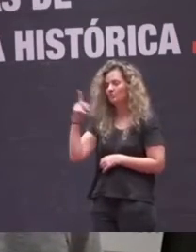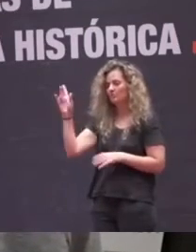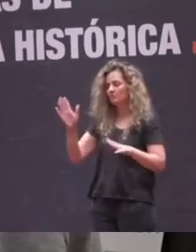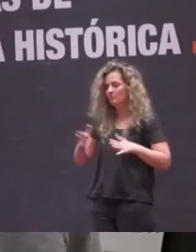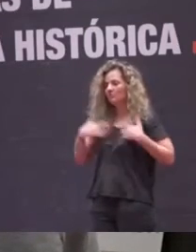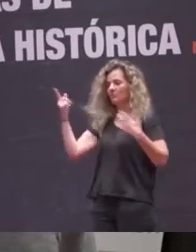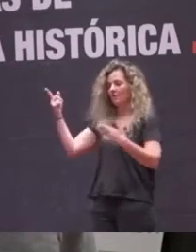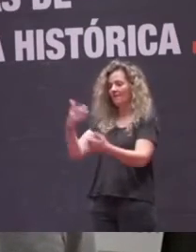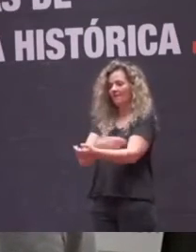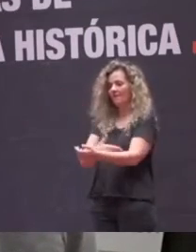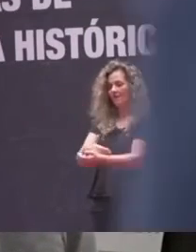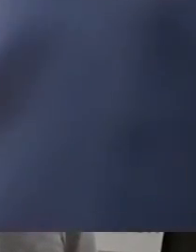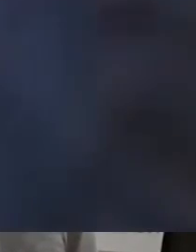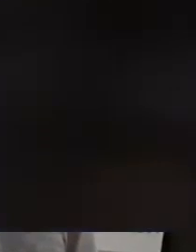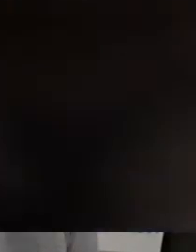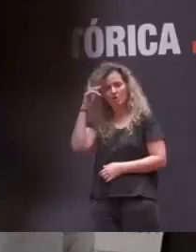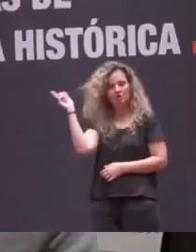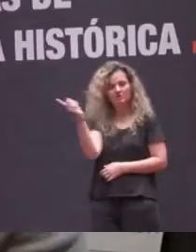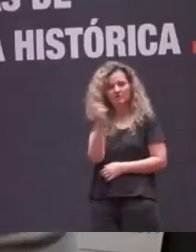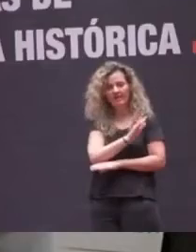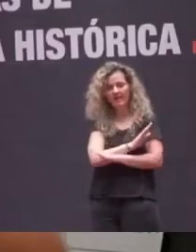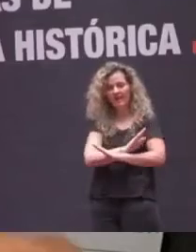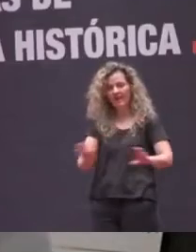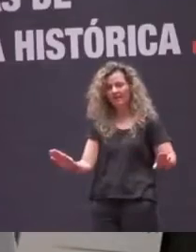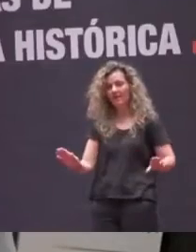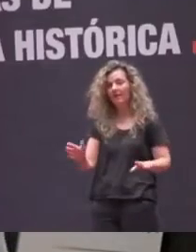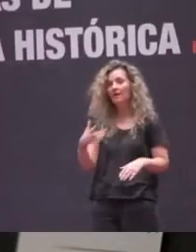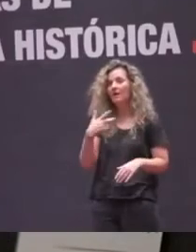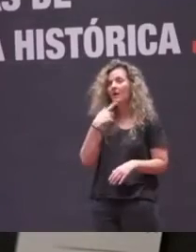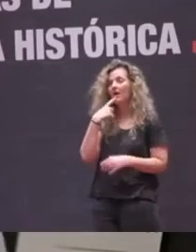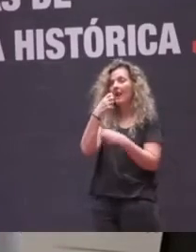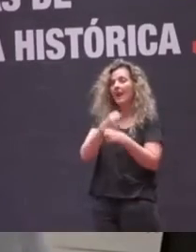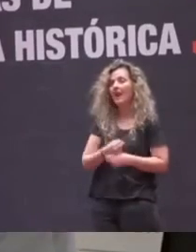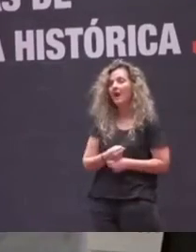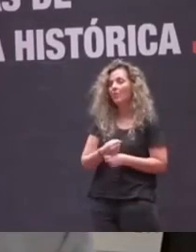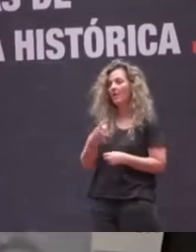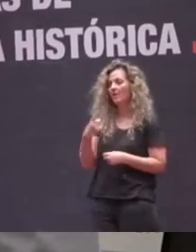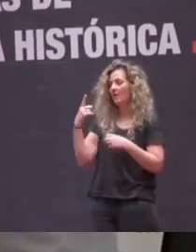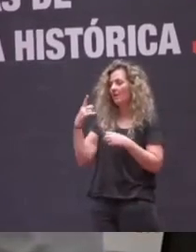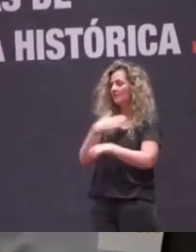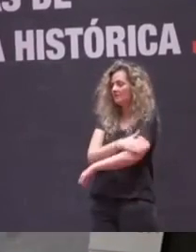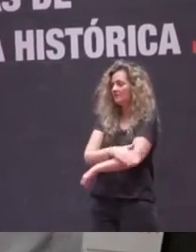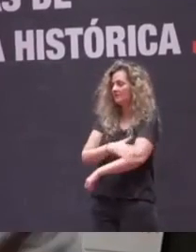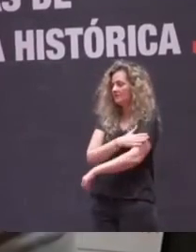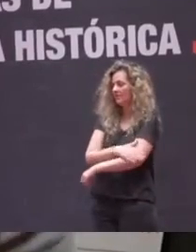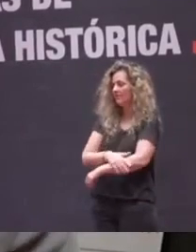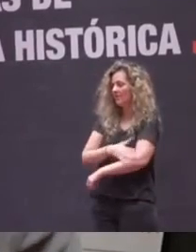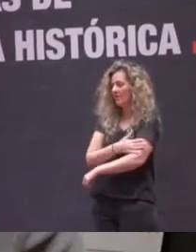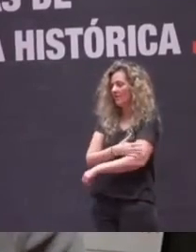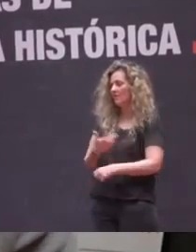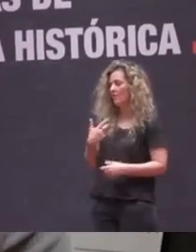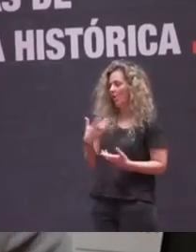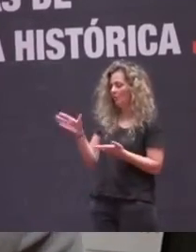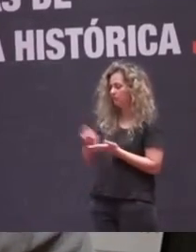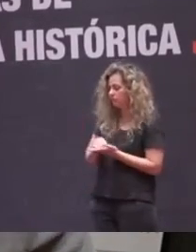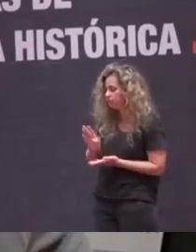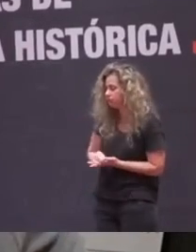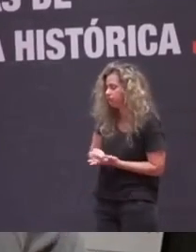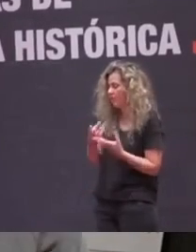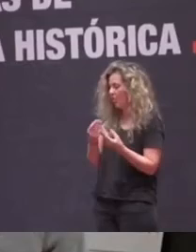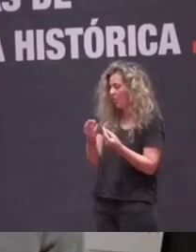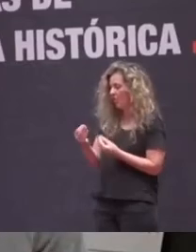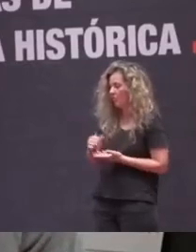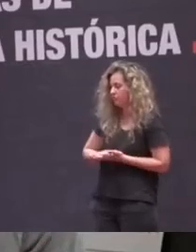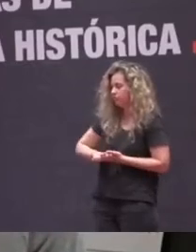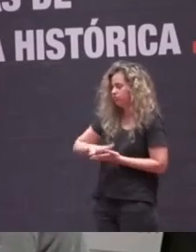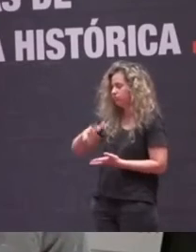ano traballando bueno, fundamentalmente a abogacía do Estado, ¿no? Pero nos fornecendos de documentación, fornecendos